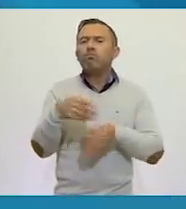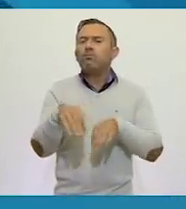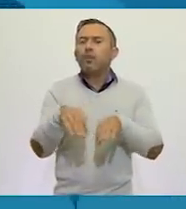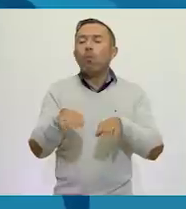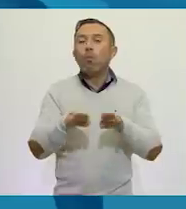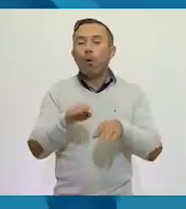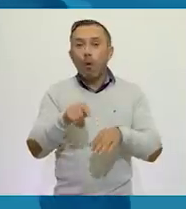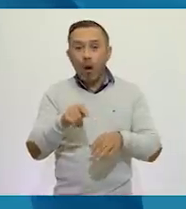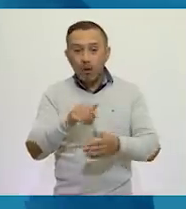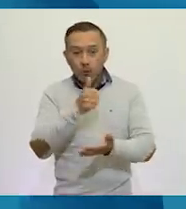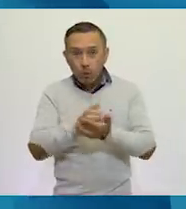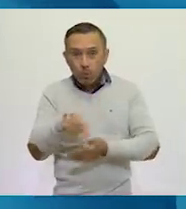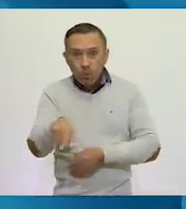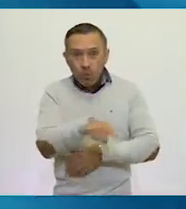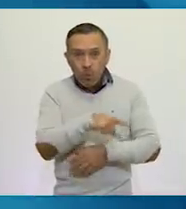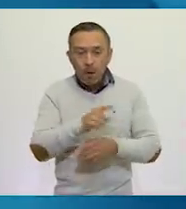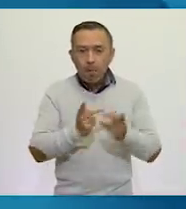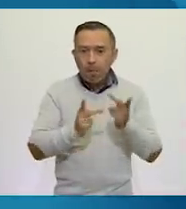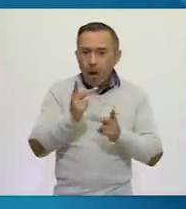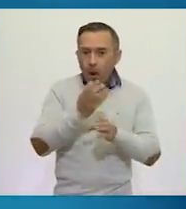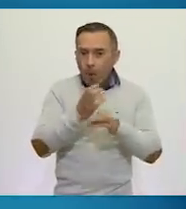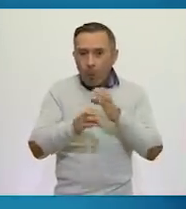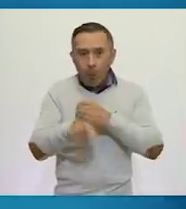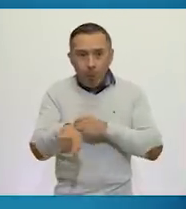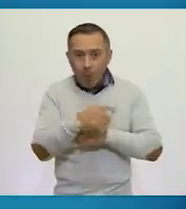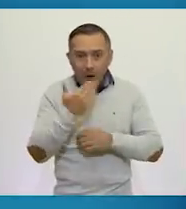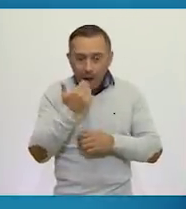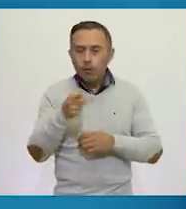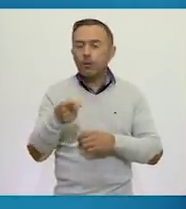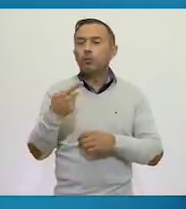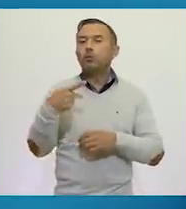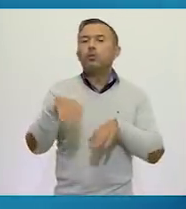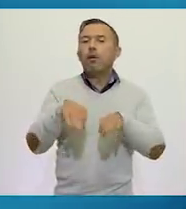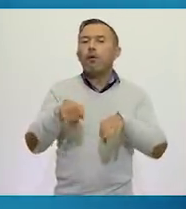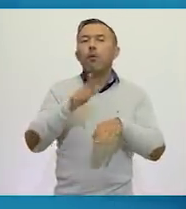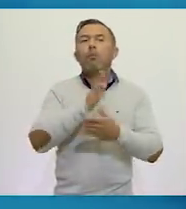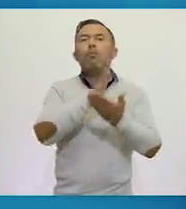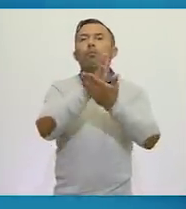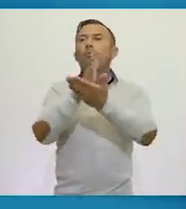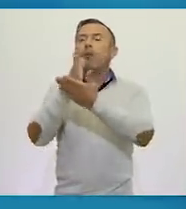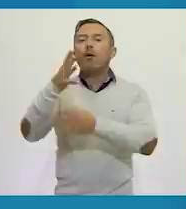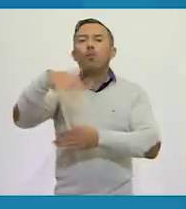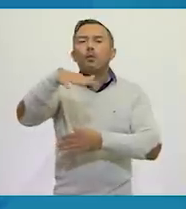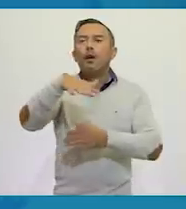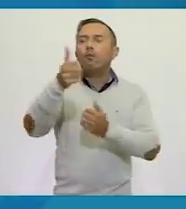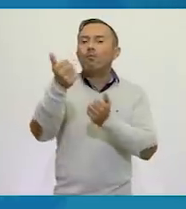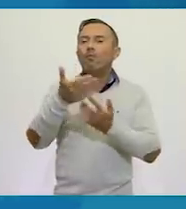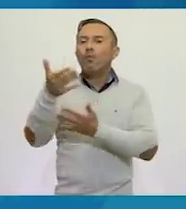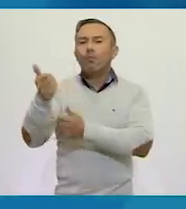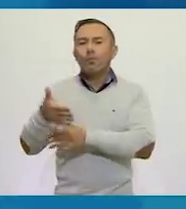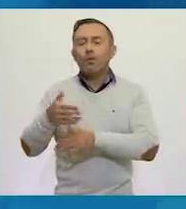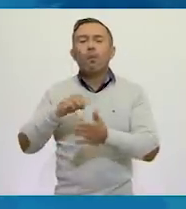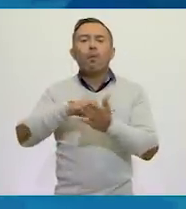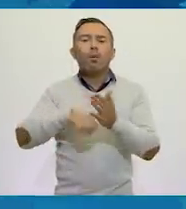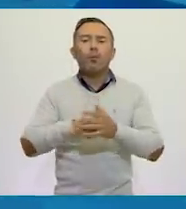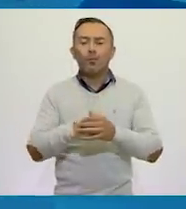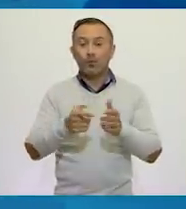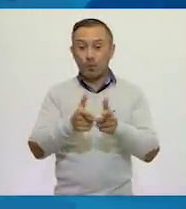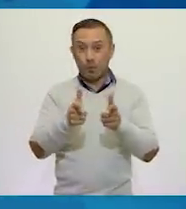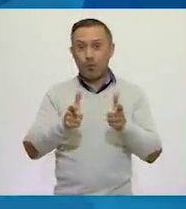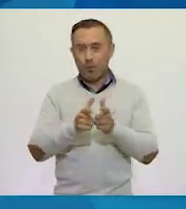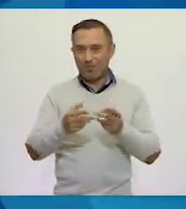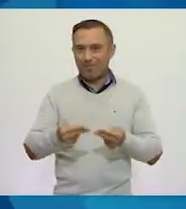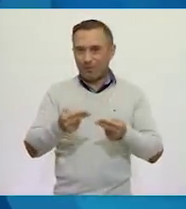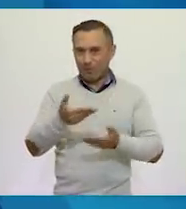se podían encontrar cerca de Monte Albán. Recordarán, por ejemplo, que hemos dicho que había un grupo de mercaderes que vivía